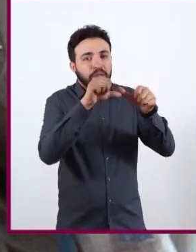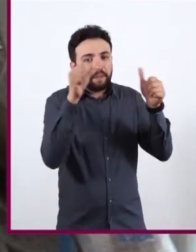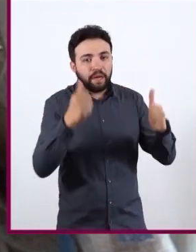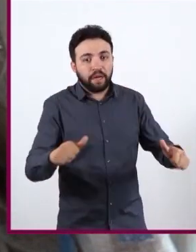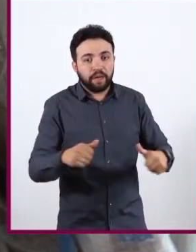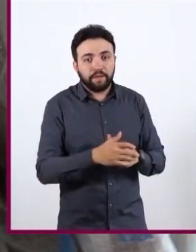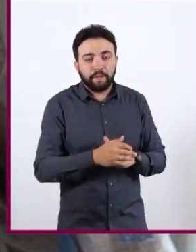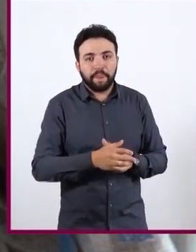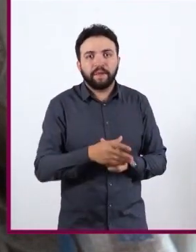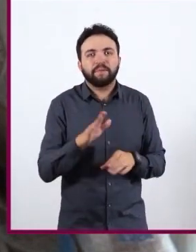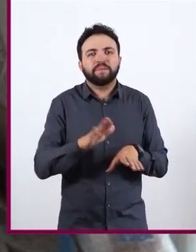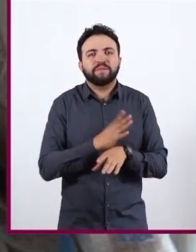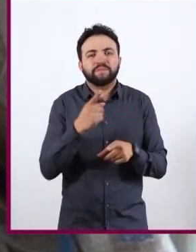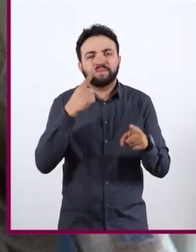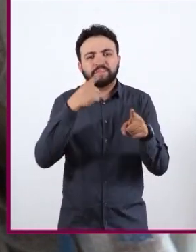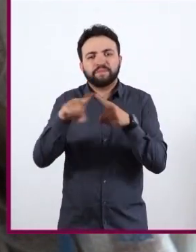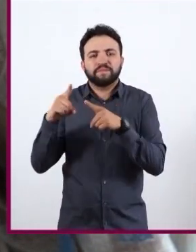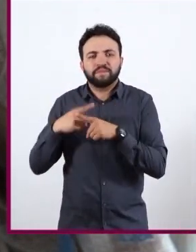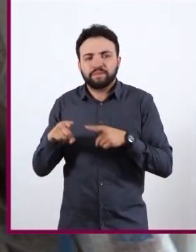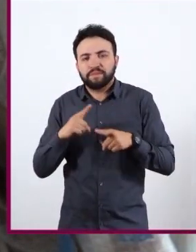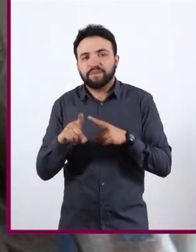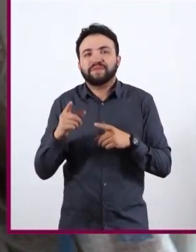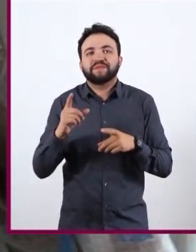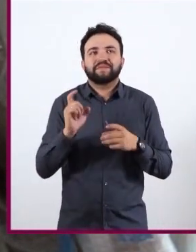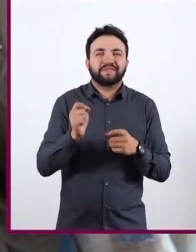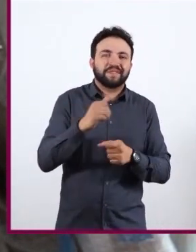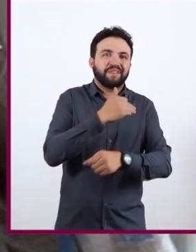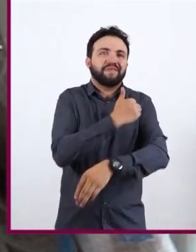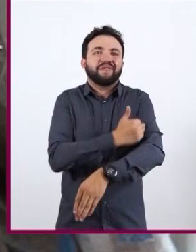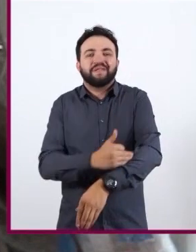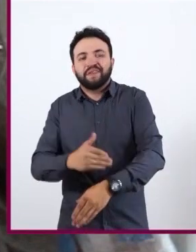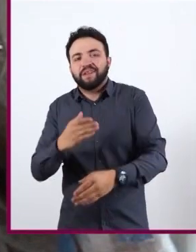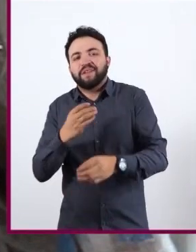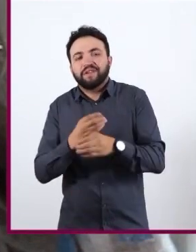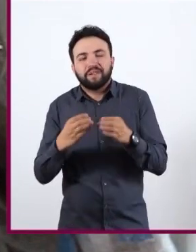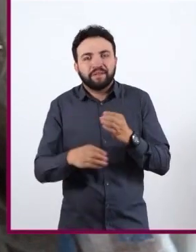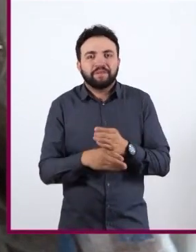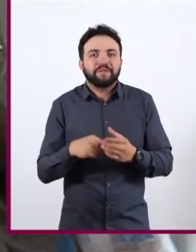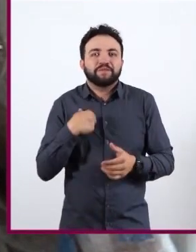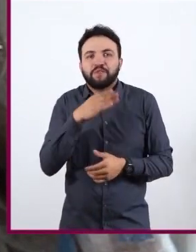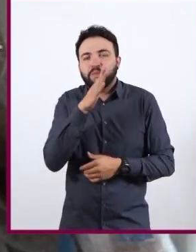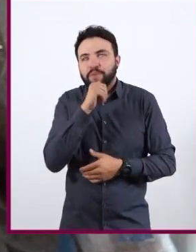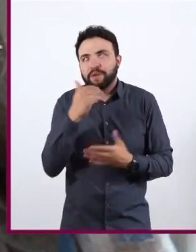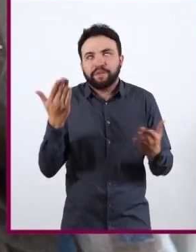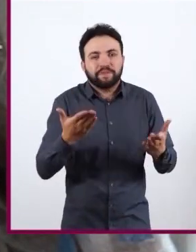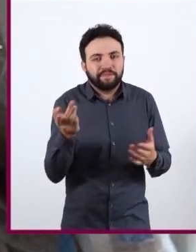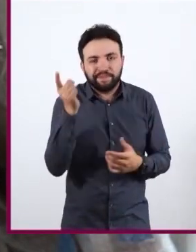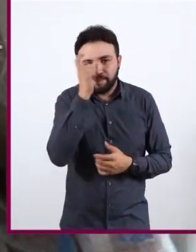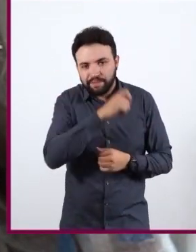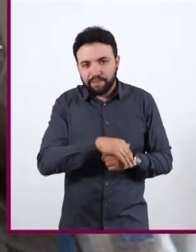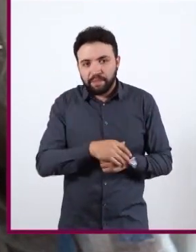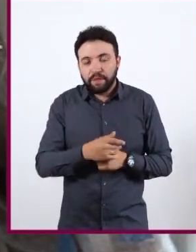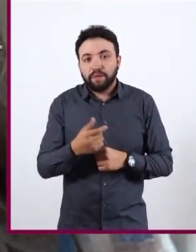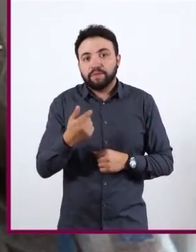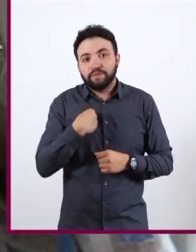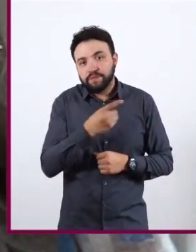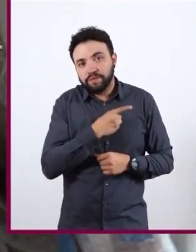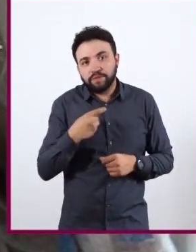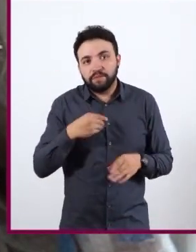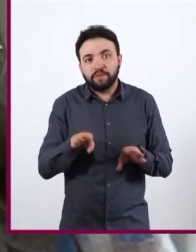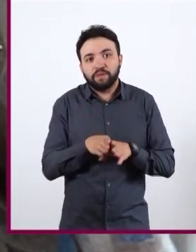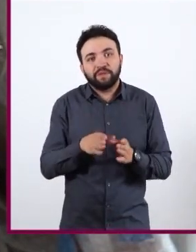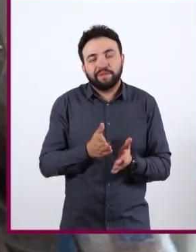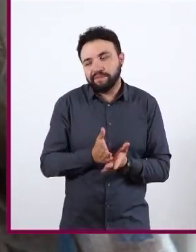pues por diferentes circunstancias familiares no lo pude hacer, ¿no? Entonces tuve que tomar un